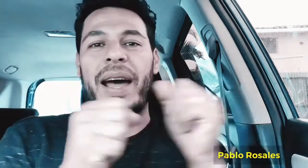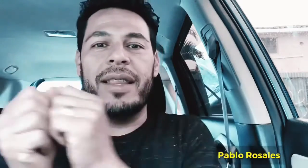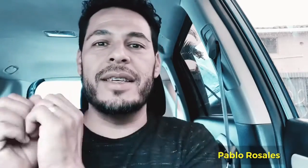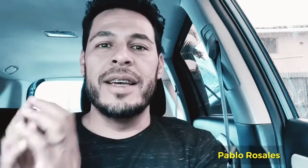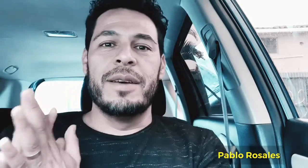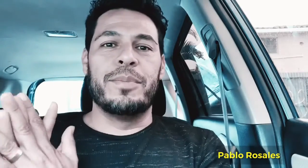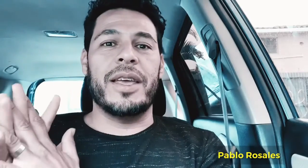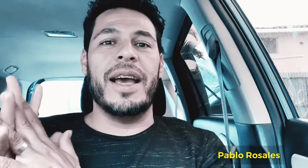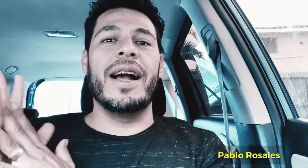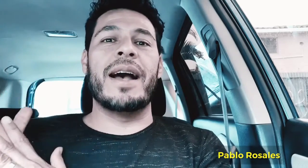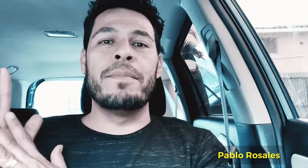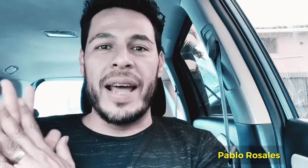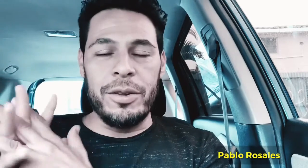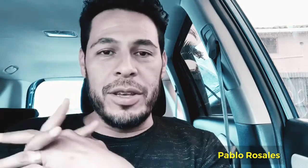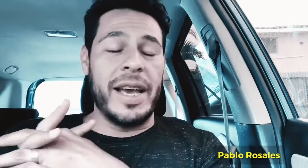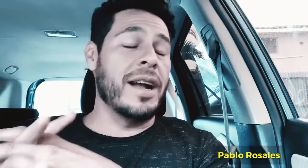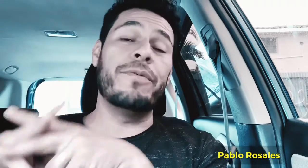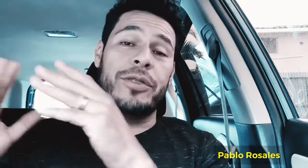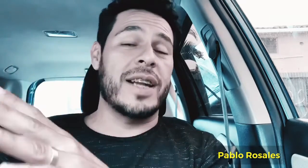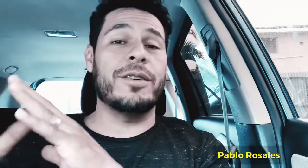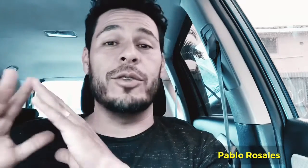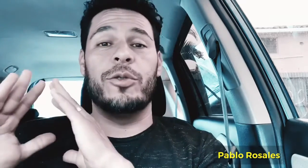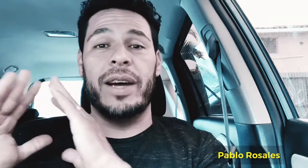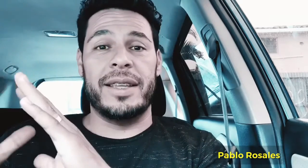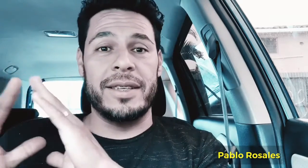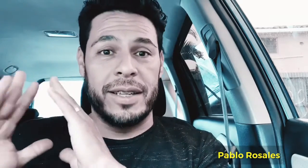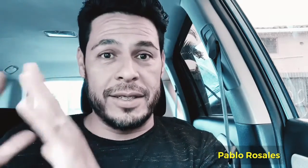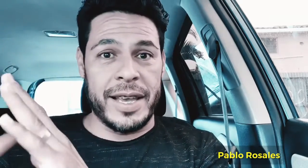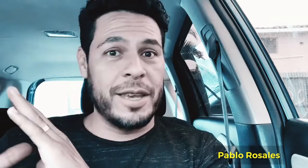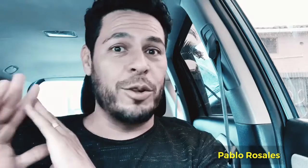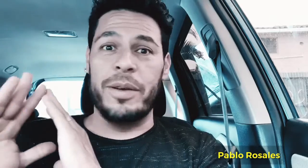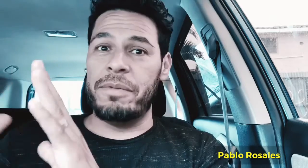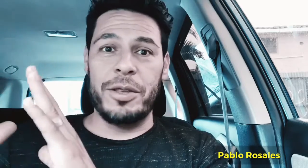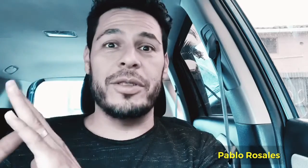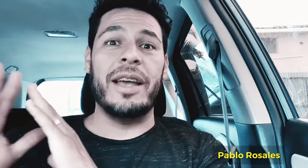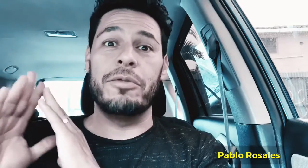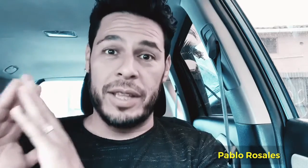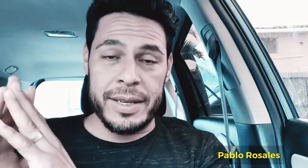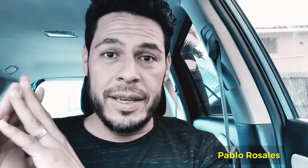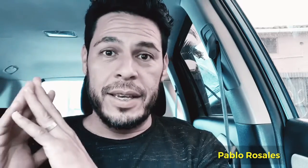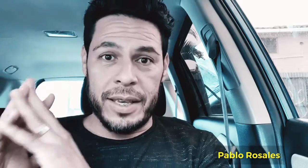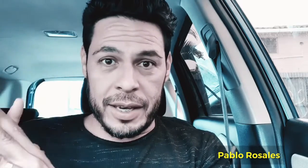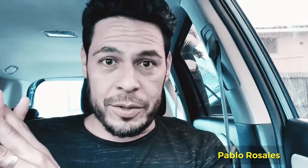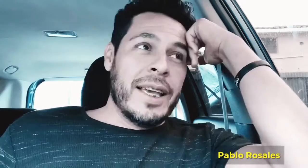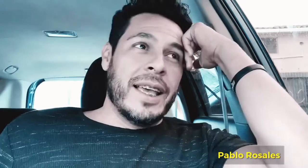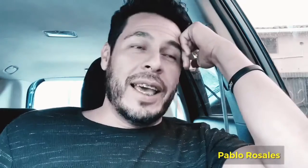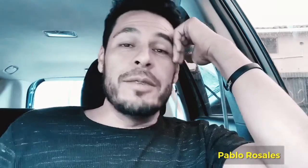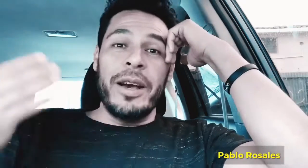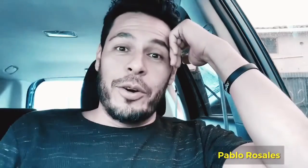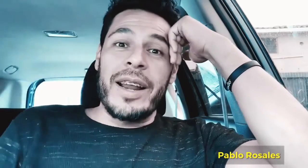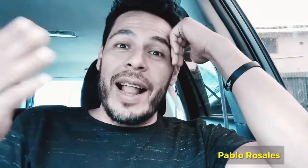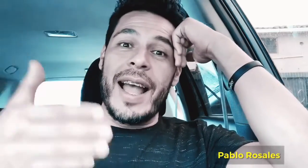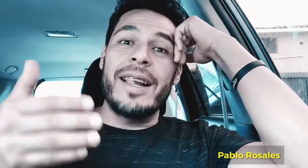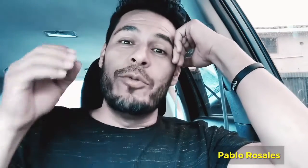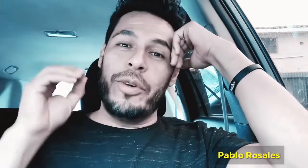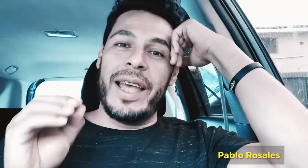todas partes porque llegan a amarlo y llegan a frustrarse cuando el juguete se les daña. Yo lo he vivido, tengo tres hijos. ¿Qué es